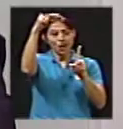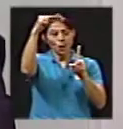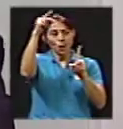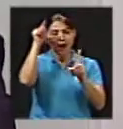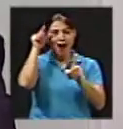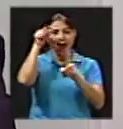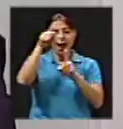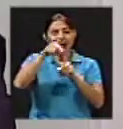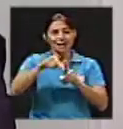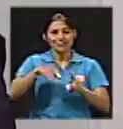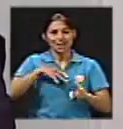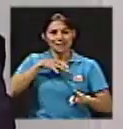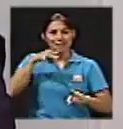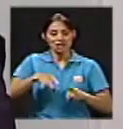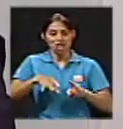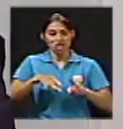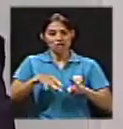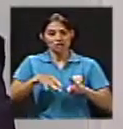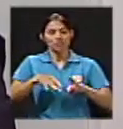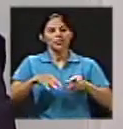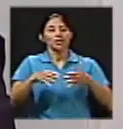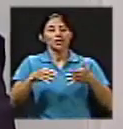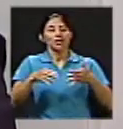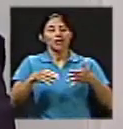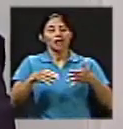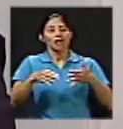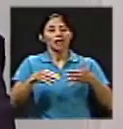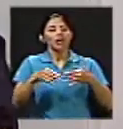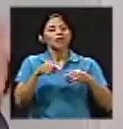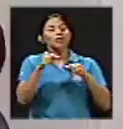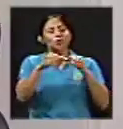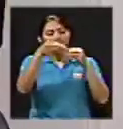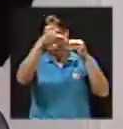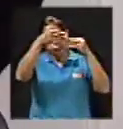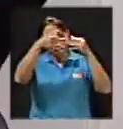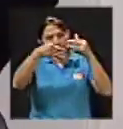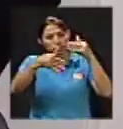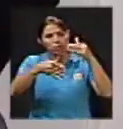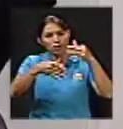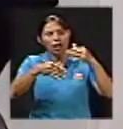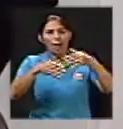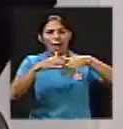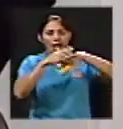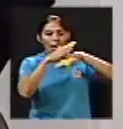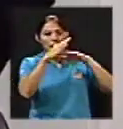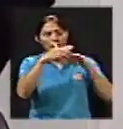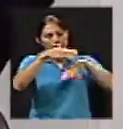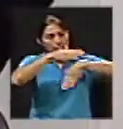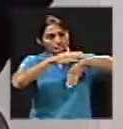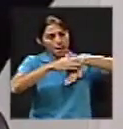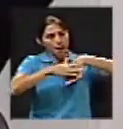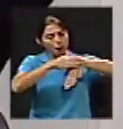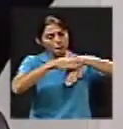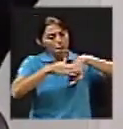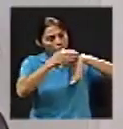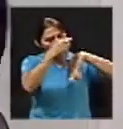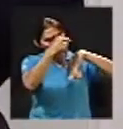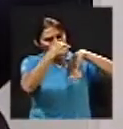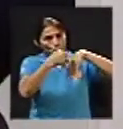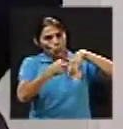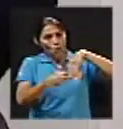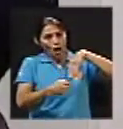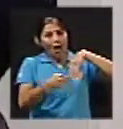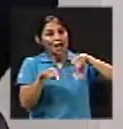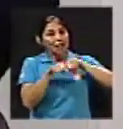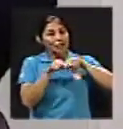países del litoral Pacífico, donde Costa Rica está en proceso de sumarse, también